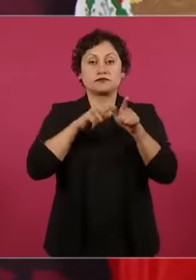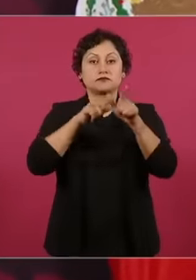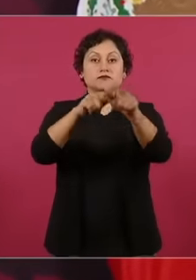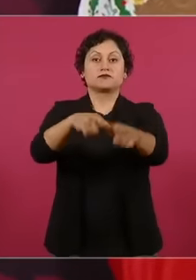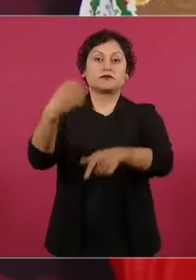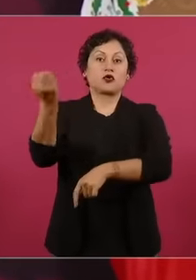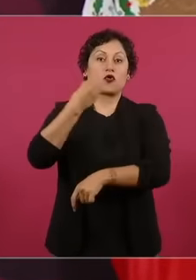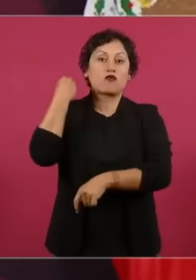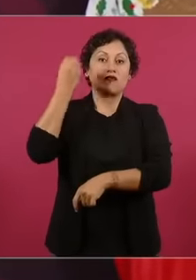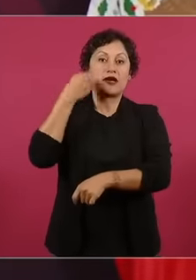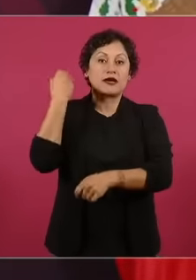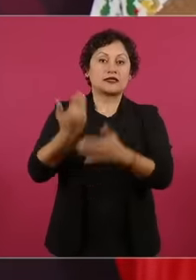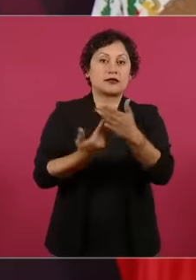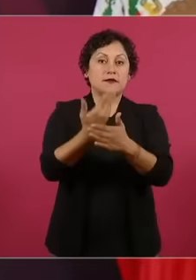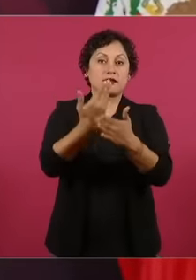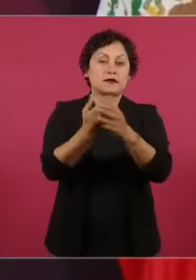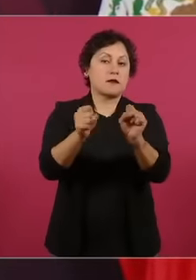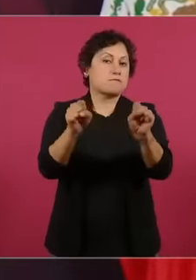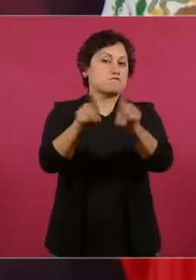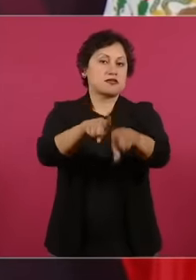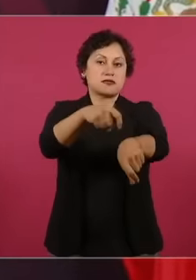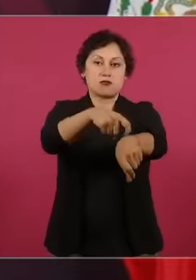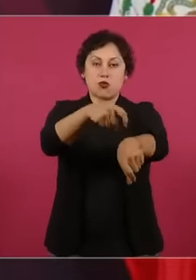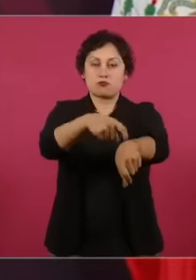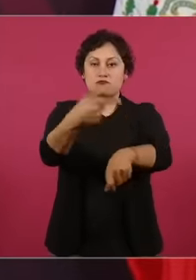¿no? O sea que…